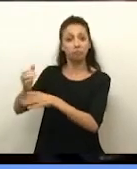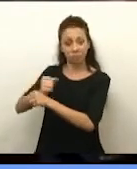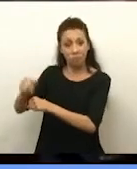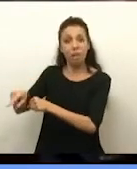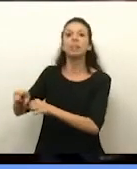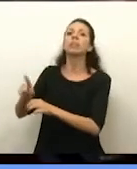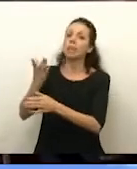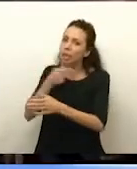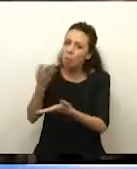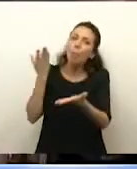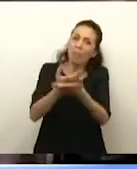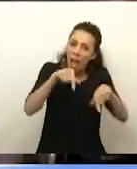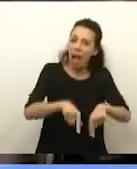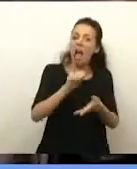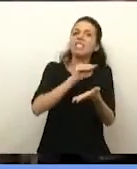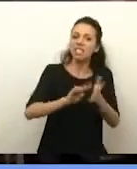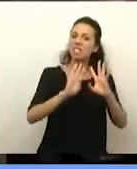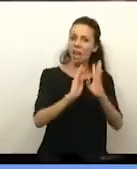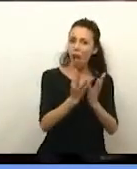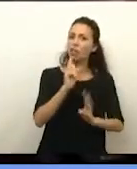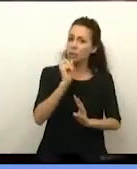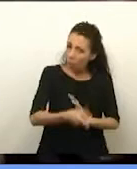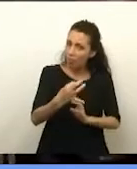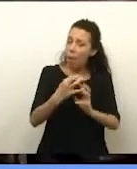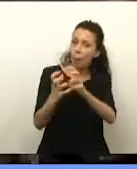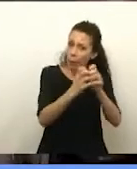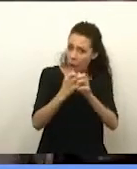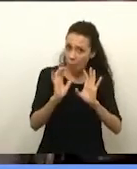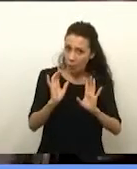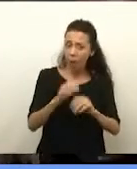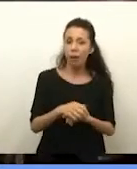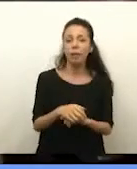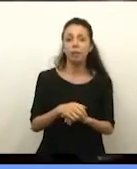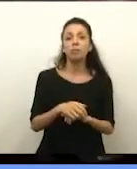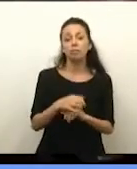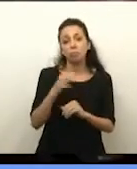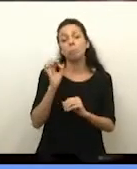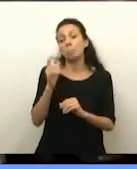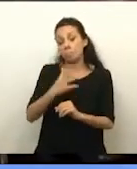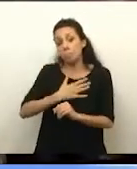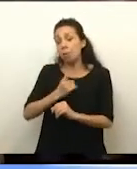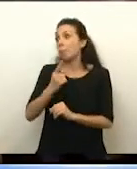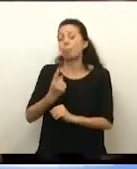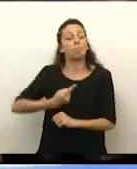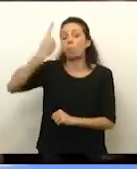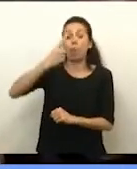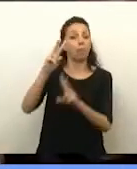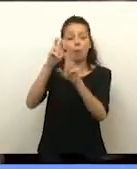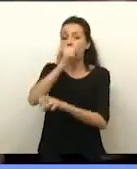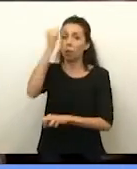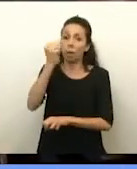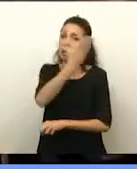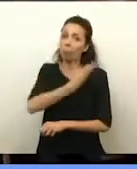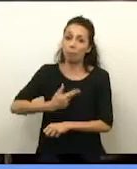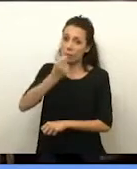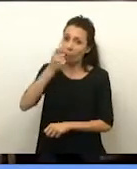sea tratado aquí en el senado sé que es una idea y una iniciativa de prioridad también del presidente de la república y sería